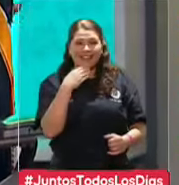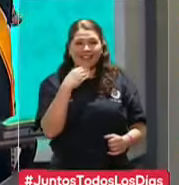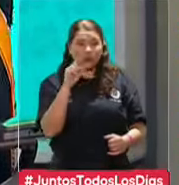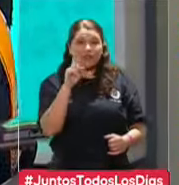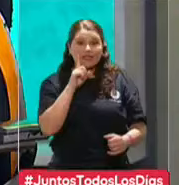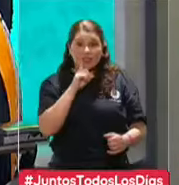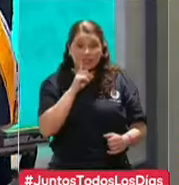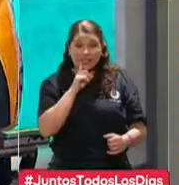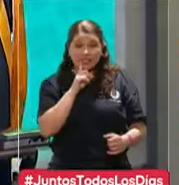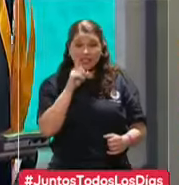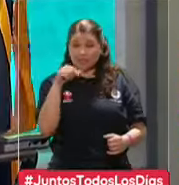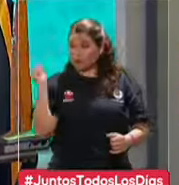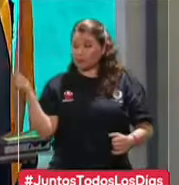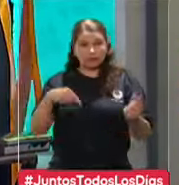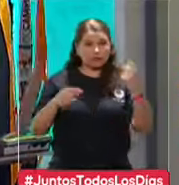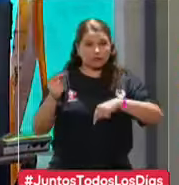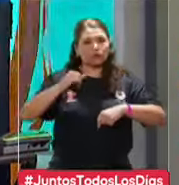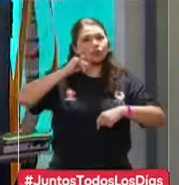¿Sí? Participé